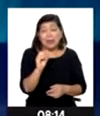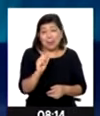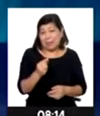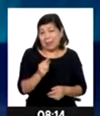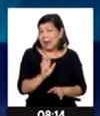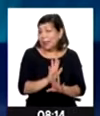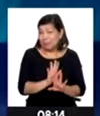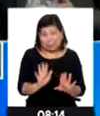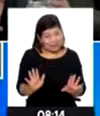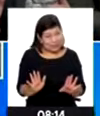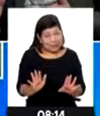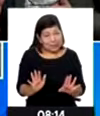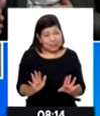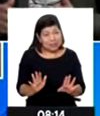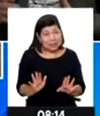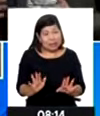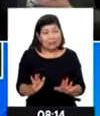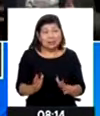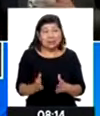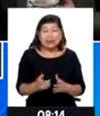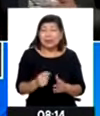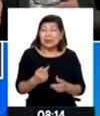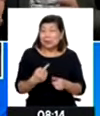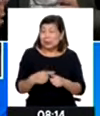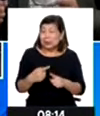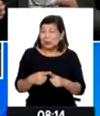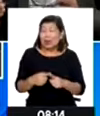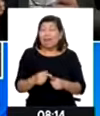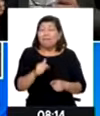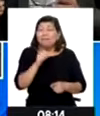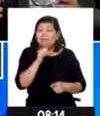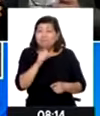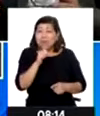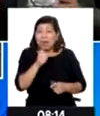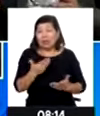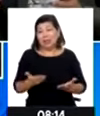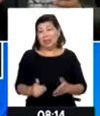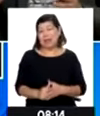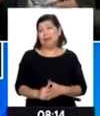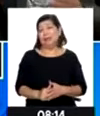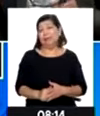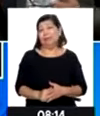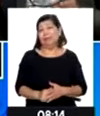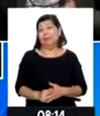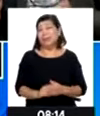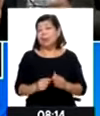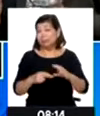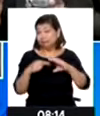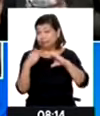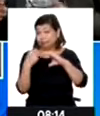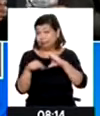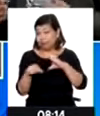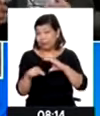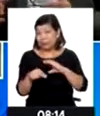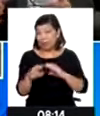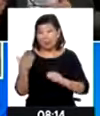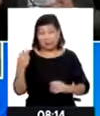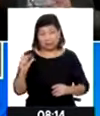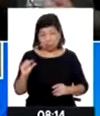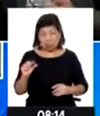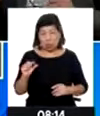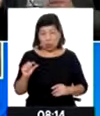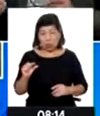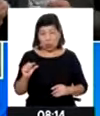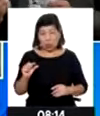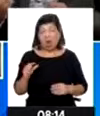estas circunstancias que trae serias deficiencias en el sistema, hemos lanzado recientemente